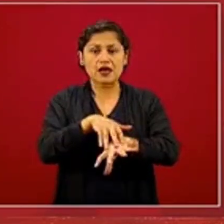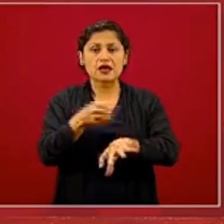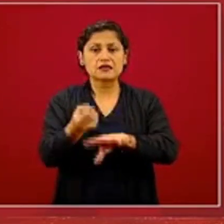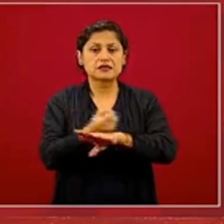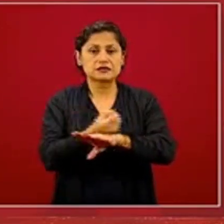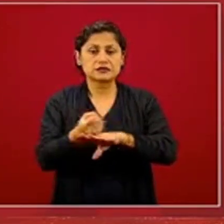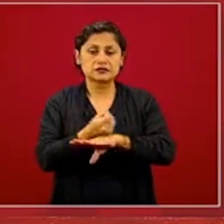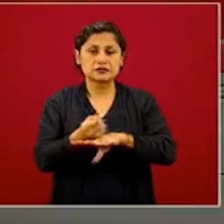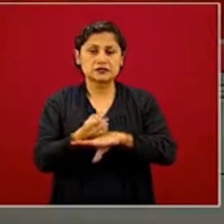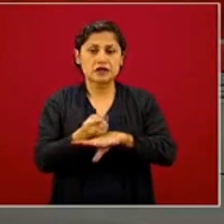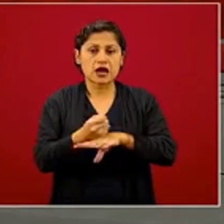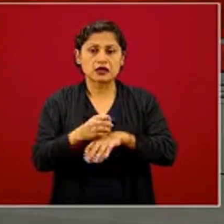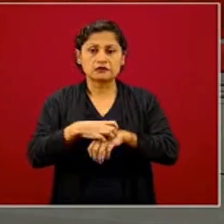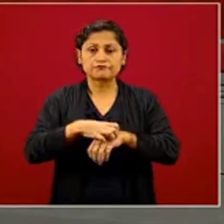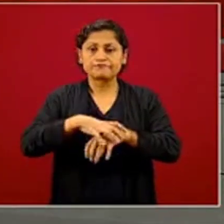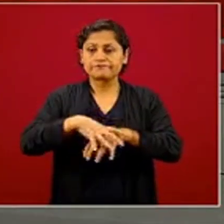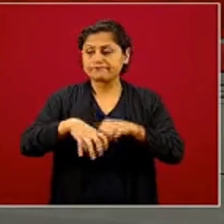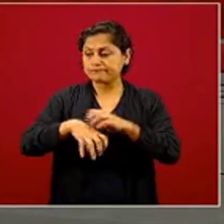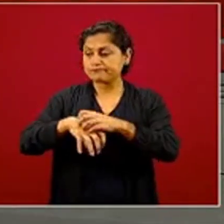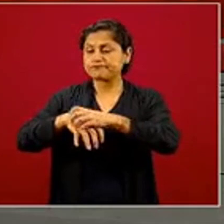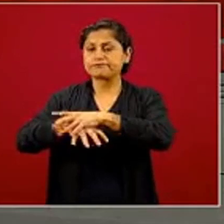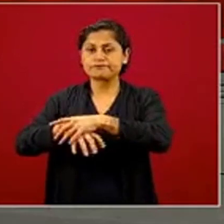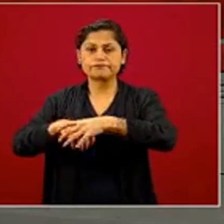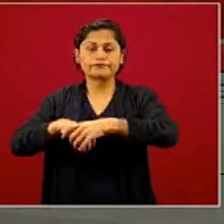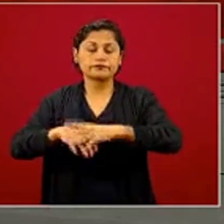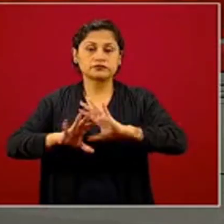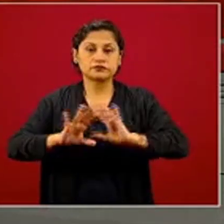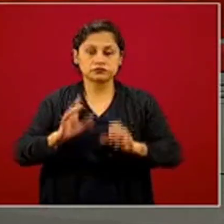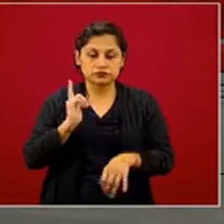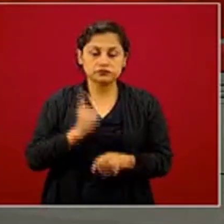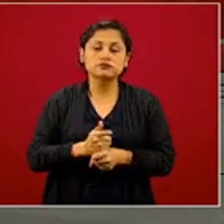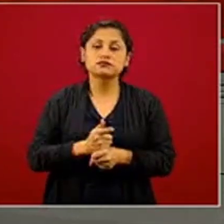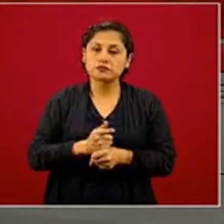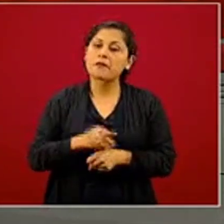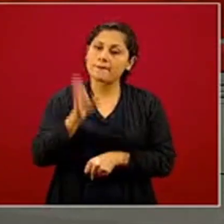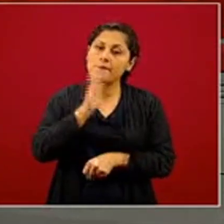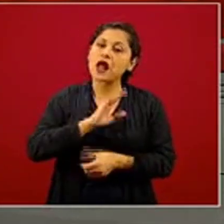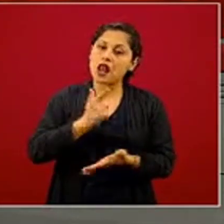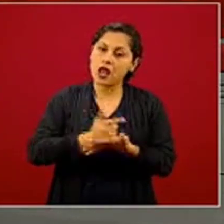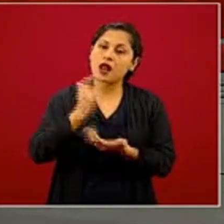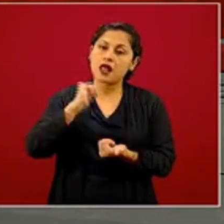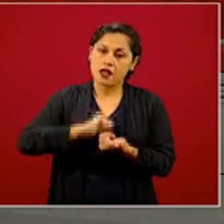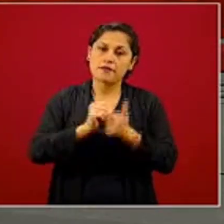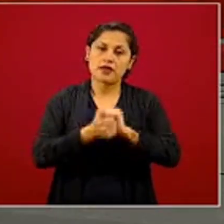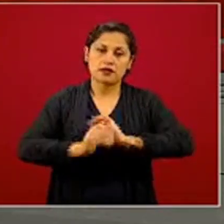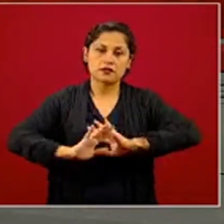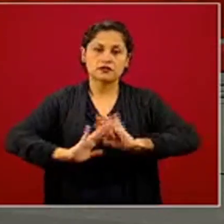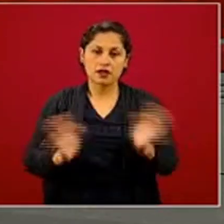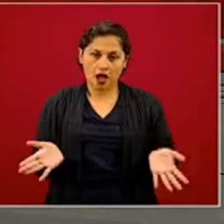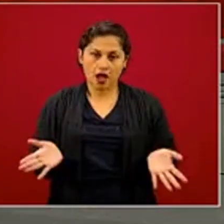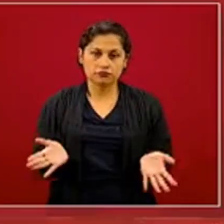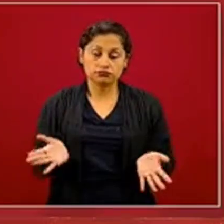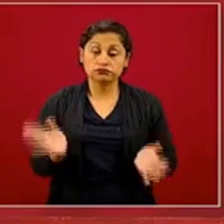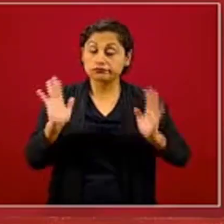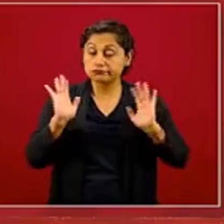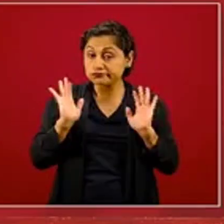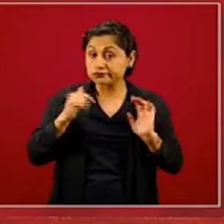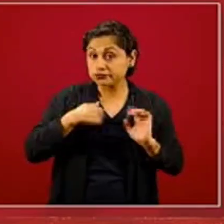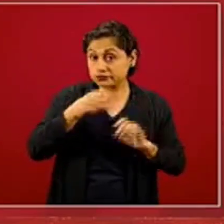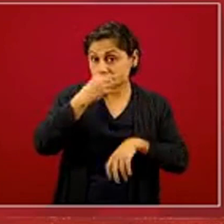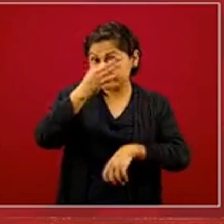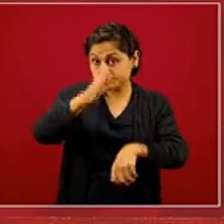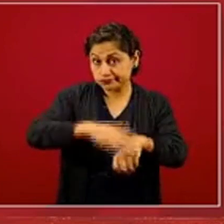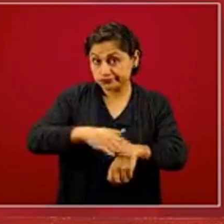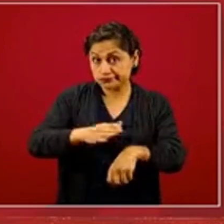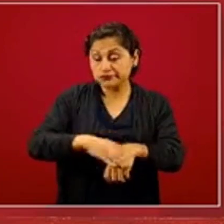perdida o está afectada muy gravemente, ¿no? Entonces, esa es mi recomendación. En resumen, COVID nos puede tomar por sorpresa,